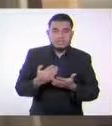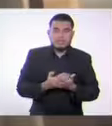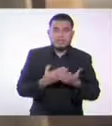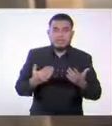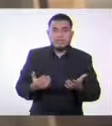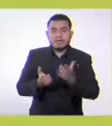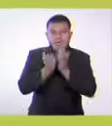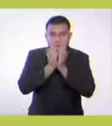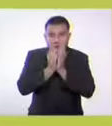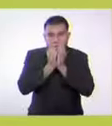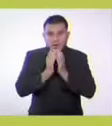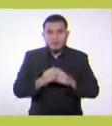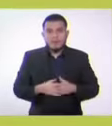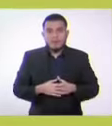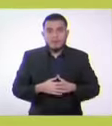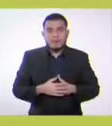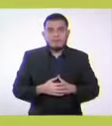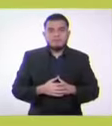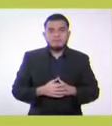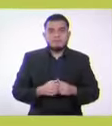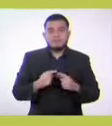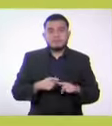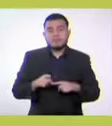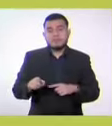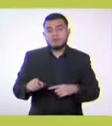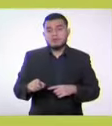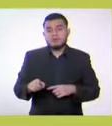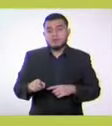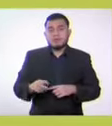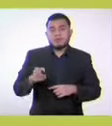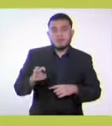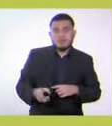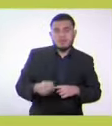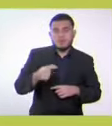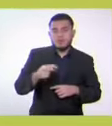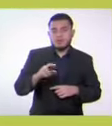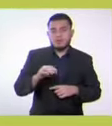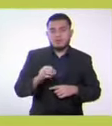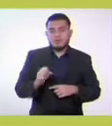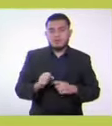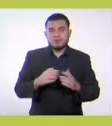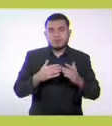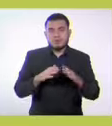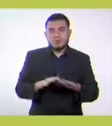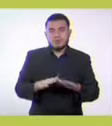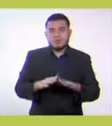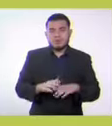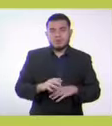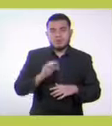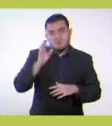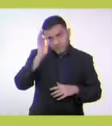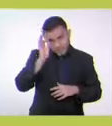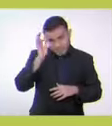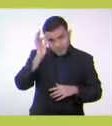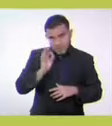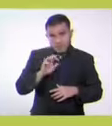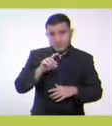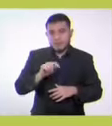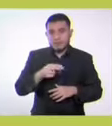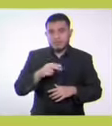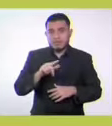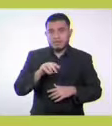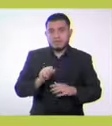agua. Pero estos mismos griegos, en particular el filósofo Tales de